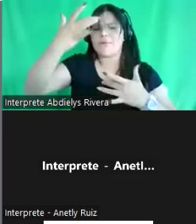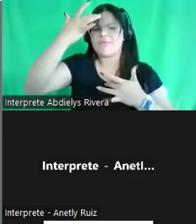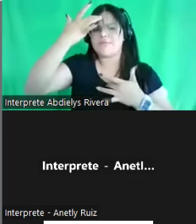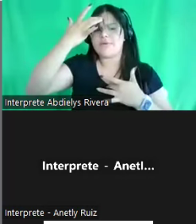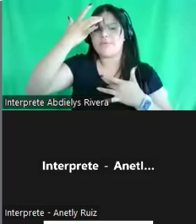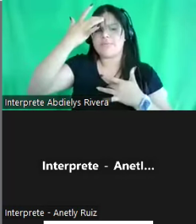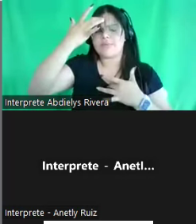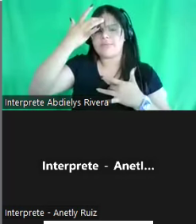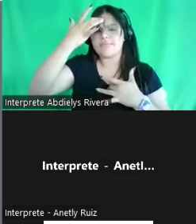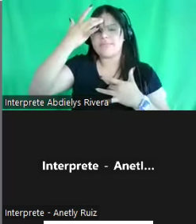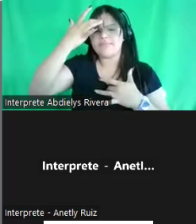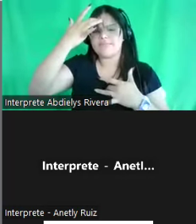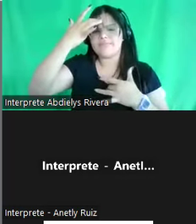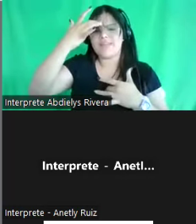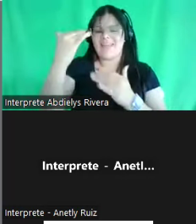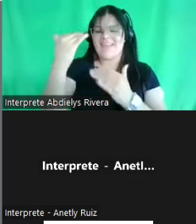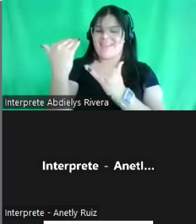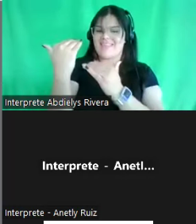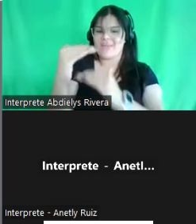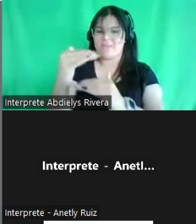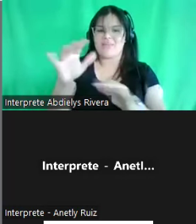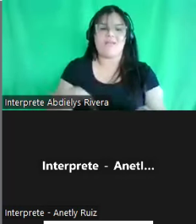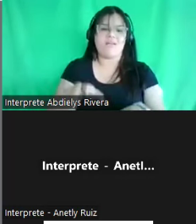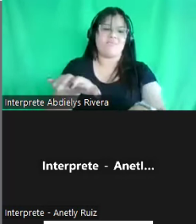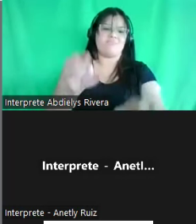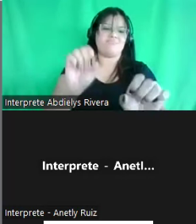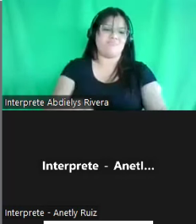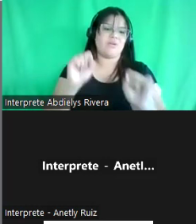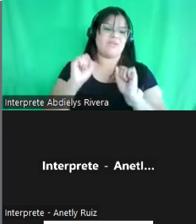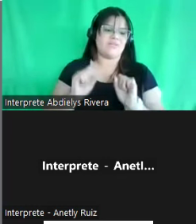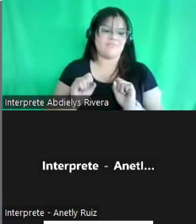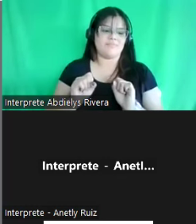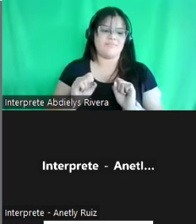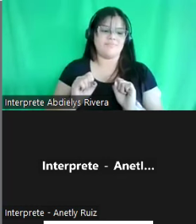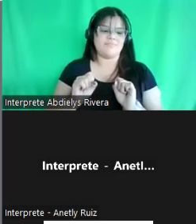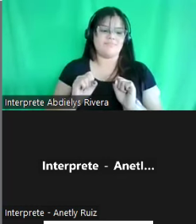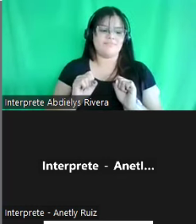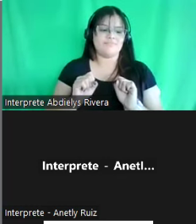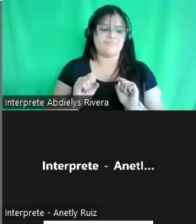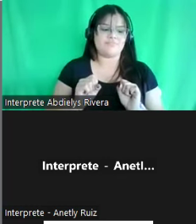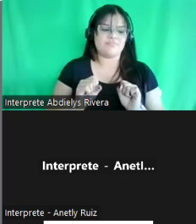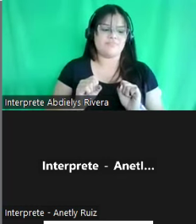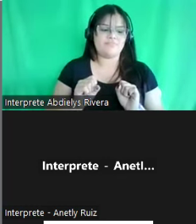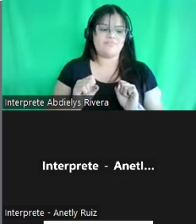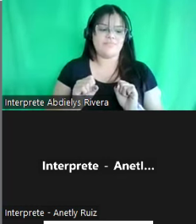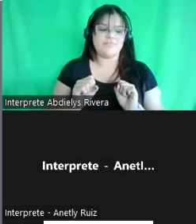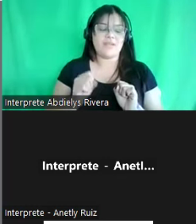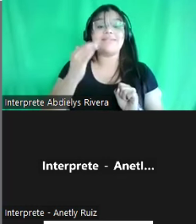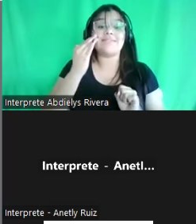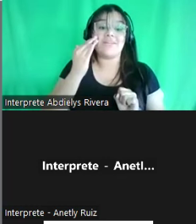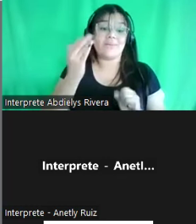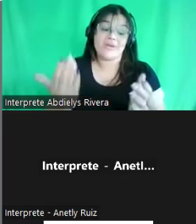que limita mucho lo que puede hacer ese paciente porque el cáncer, pues como sabemos, no tiene